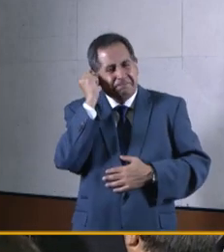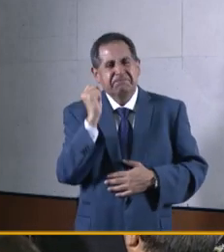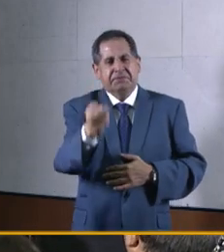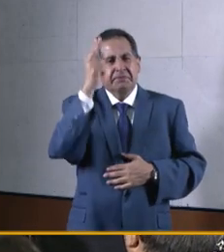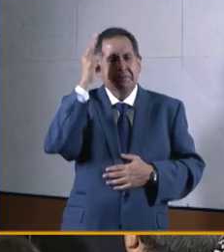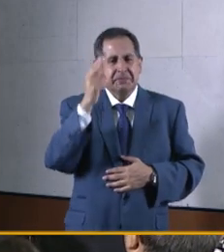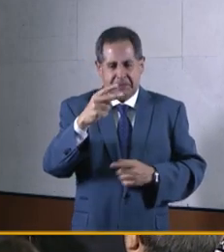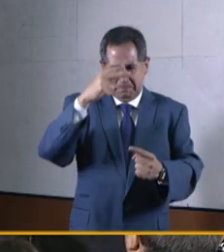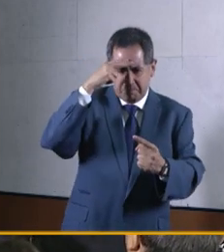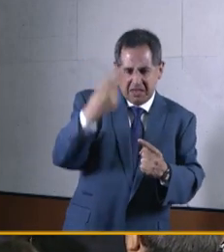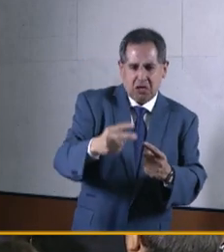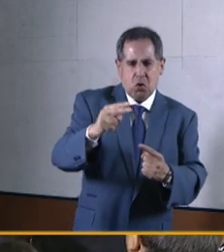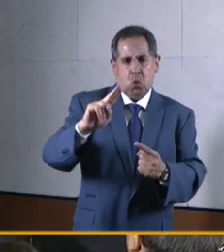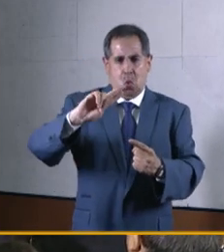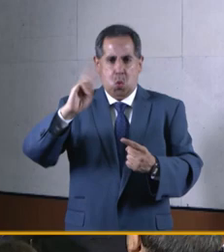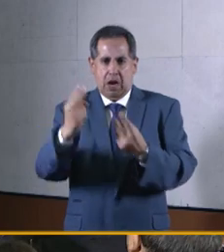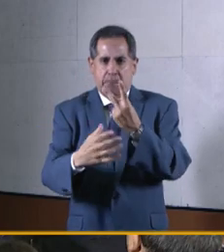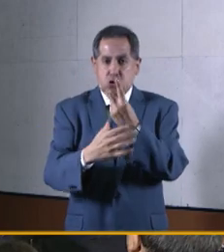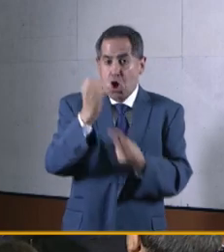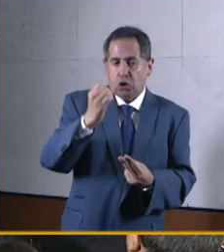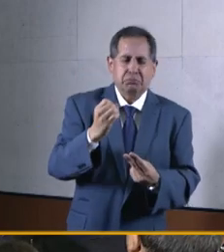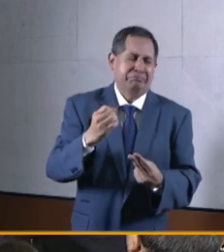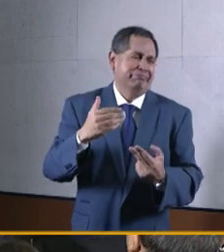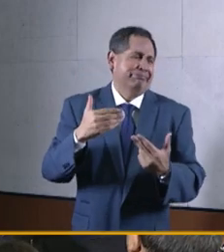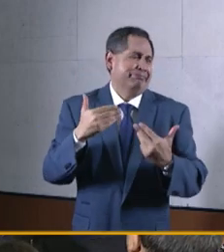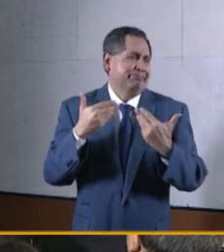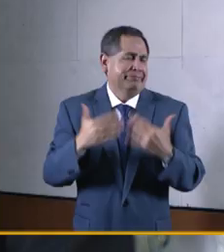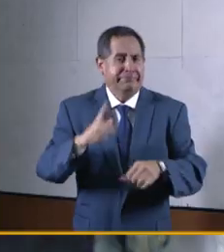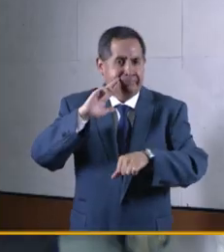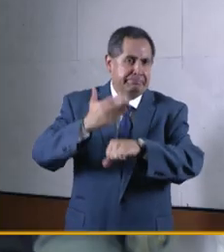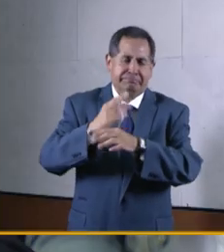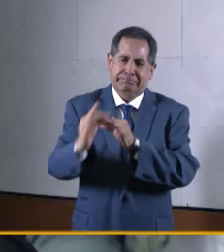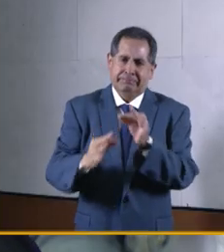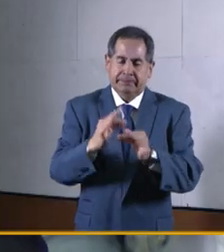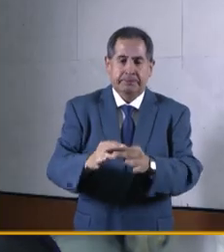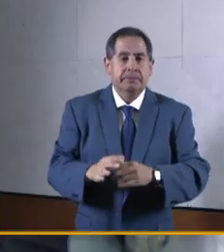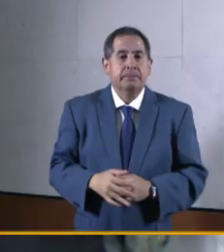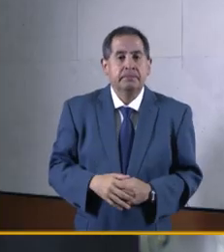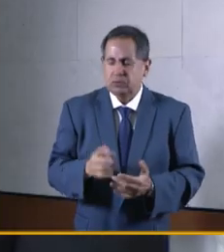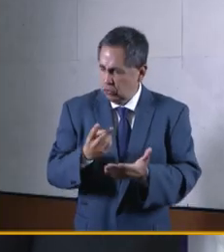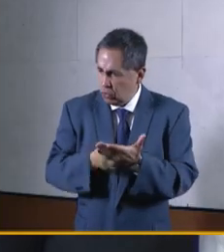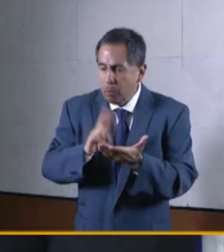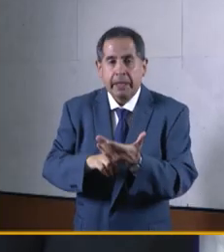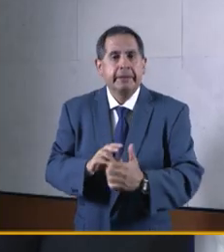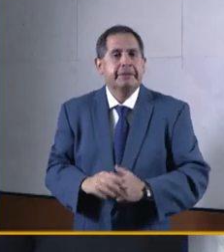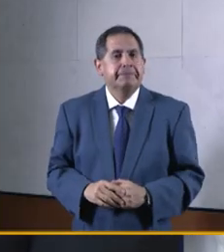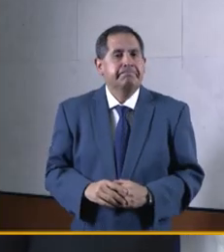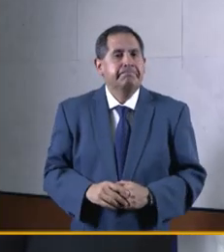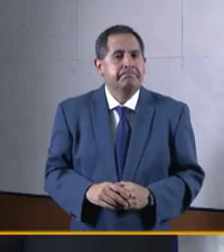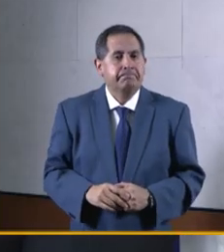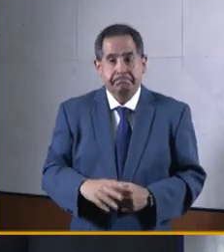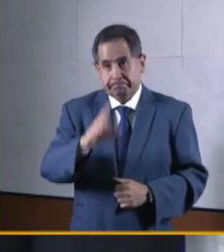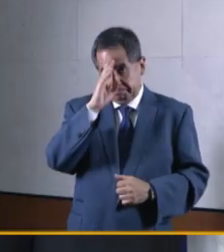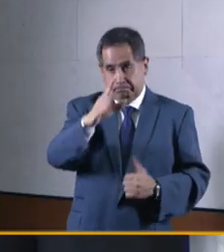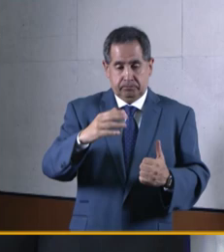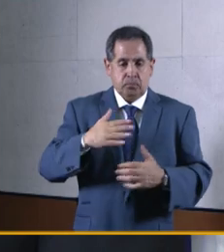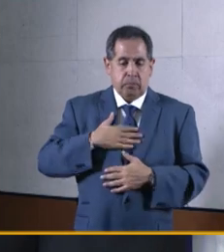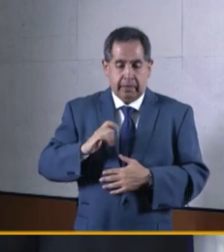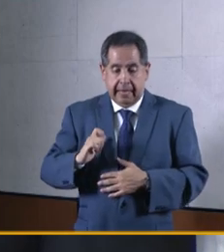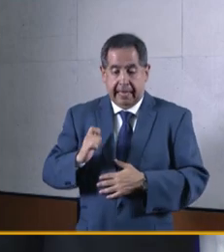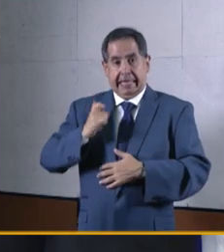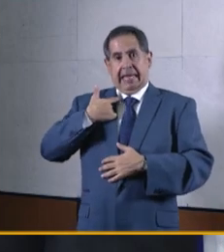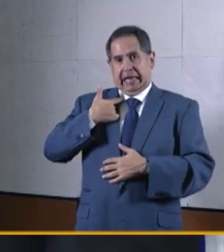una inmensa responsabilidad me dijo los jóvenes cómo puede hacerlo un antiguo profesor